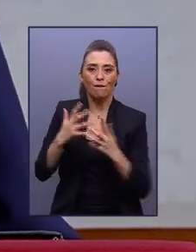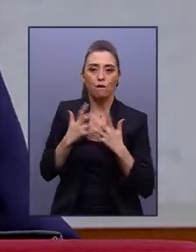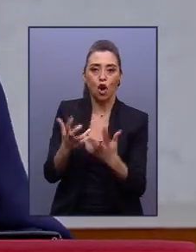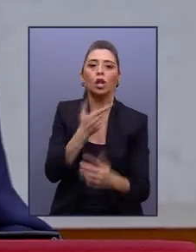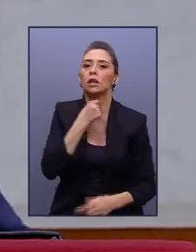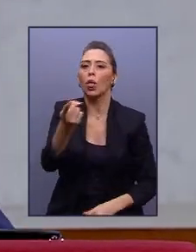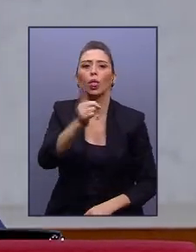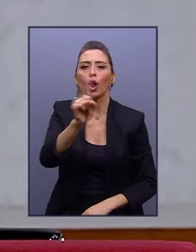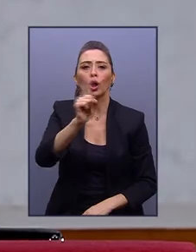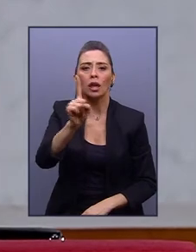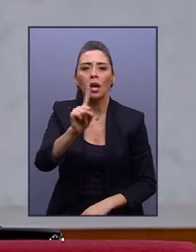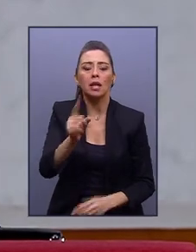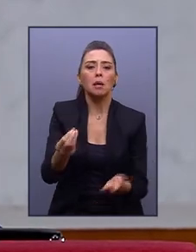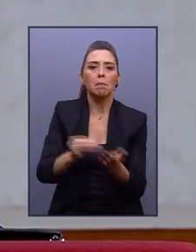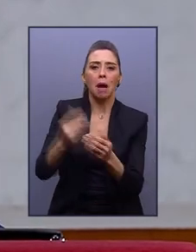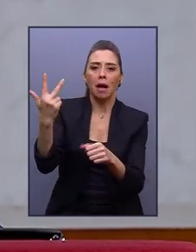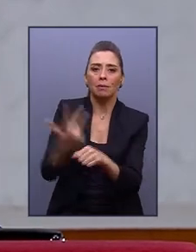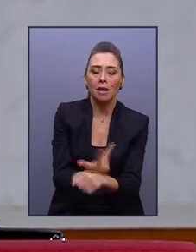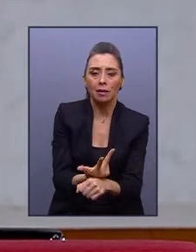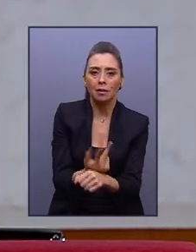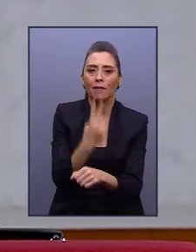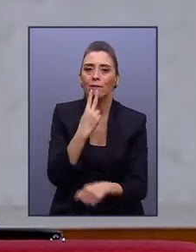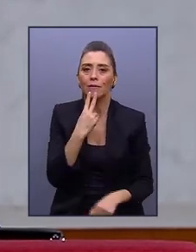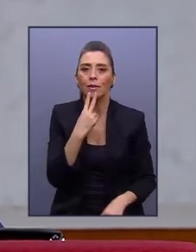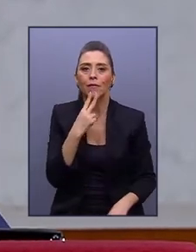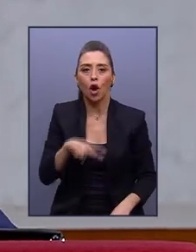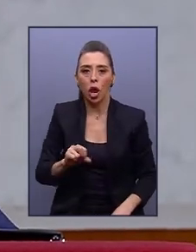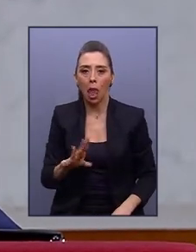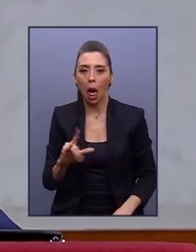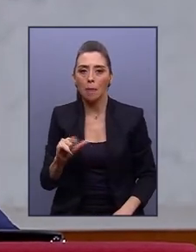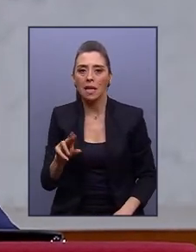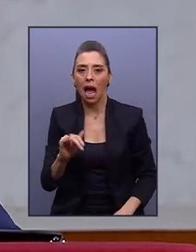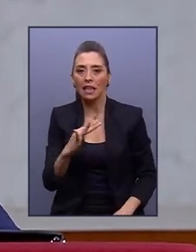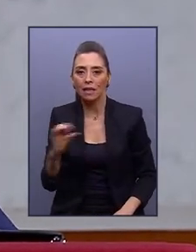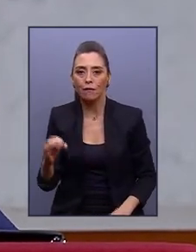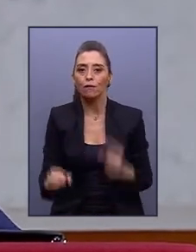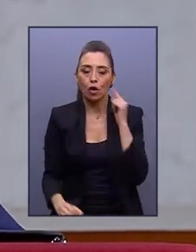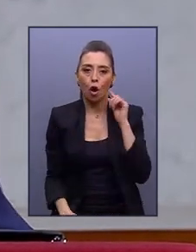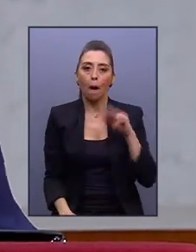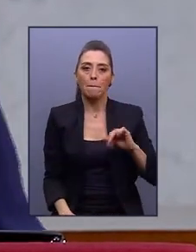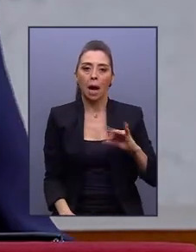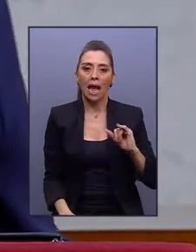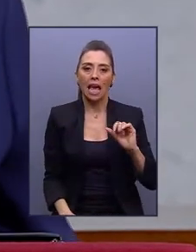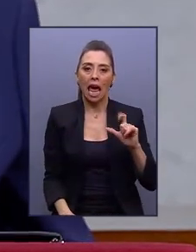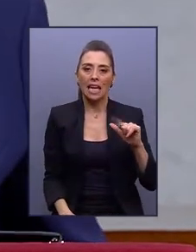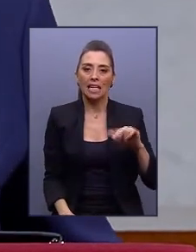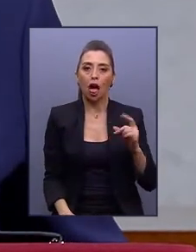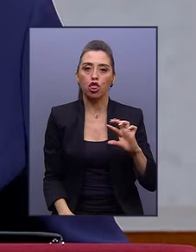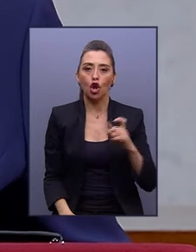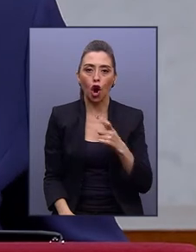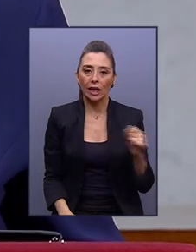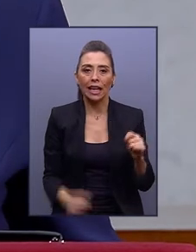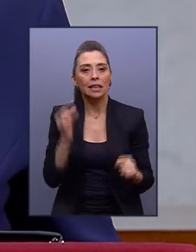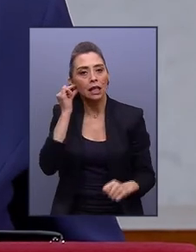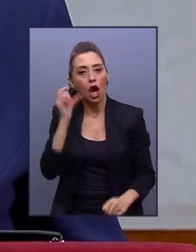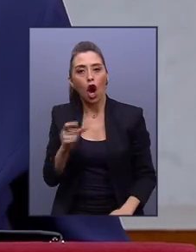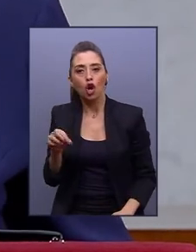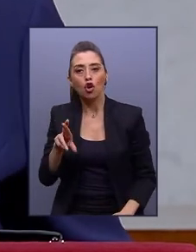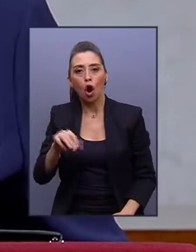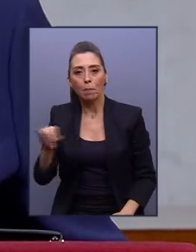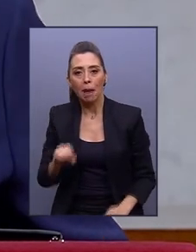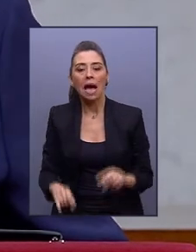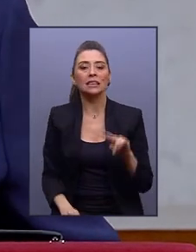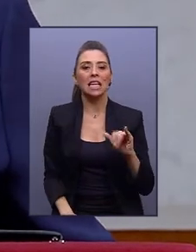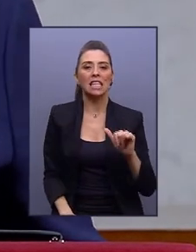no queremos más tragedias como las que han vivido Nabila Rifo, María Elena Droguet, Maribel Gormaz, Yanina Ríoseco